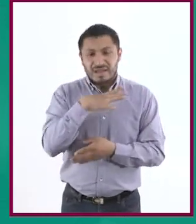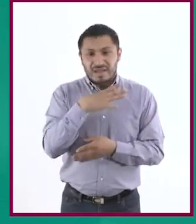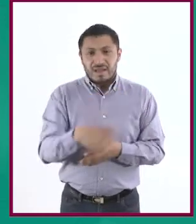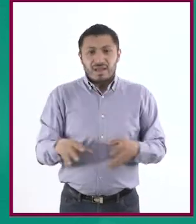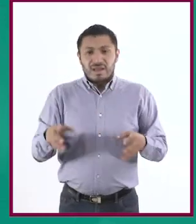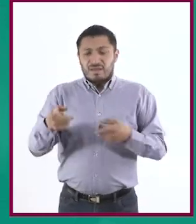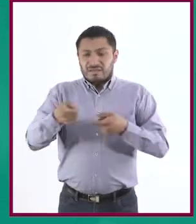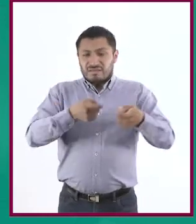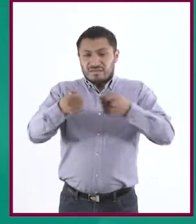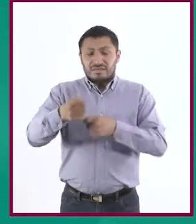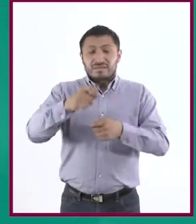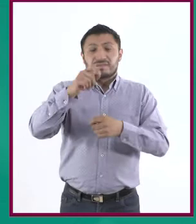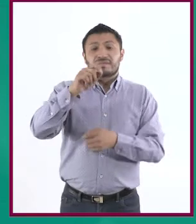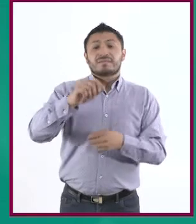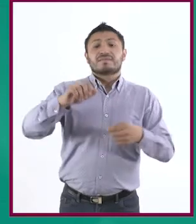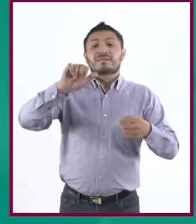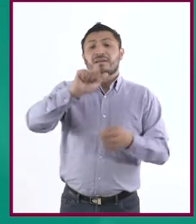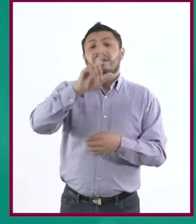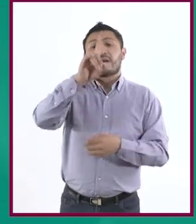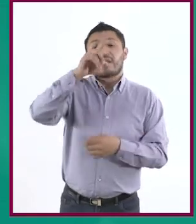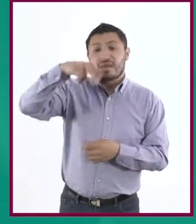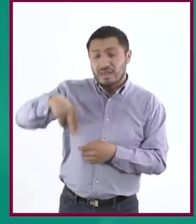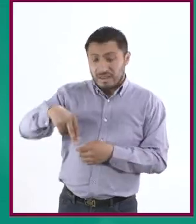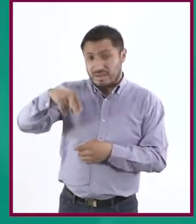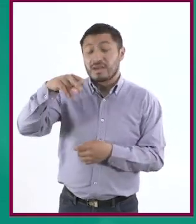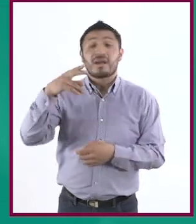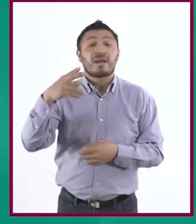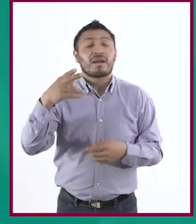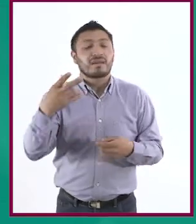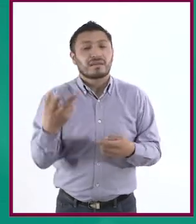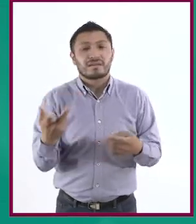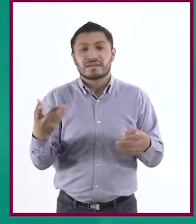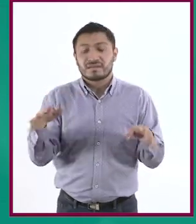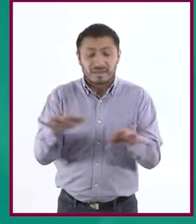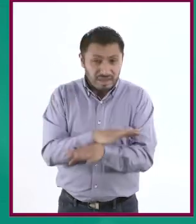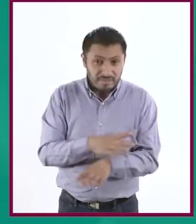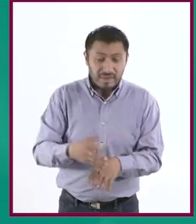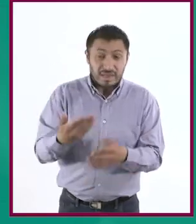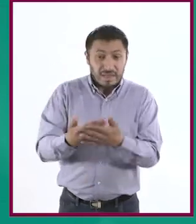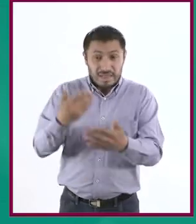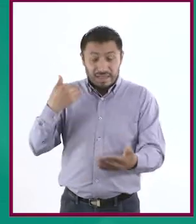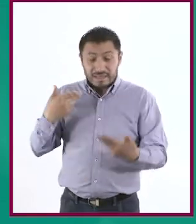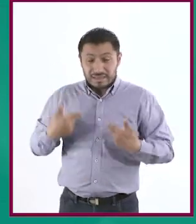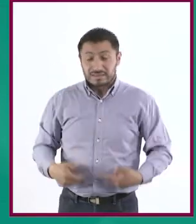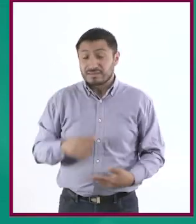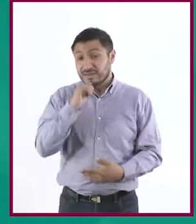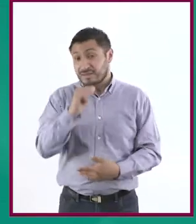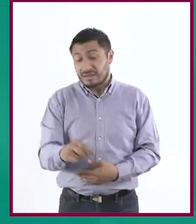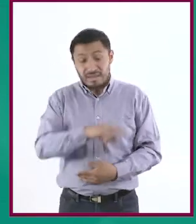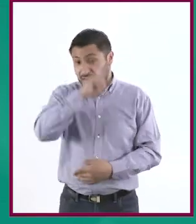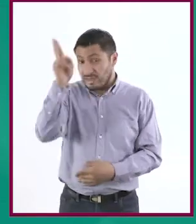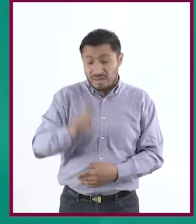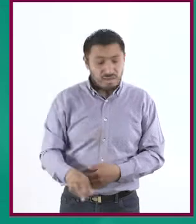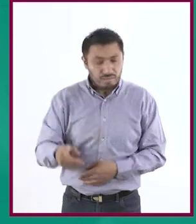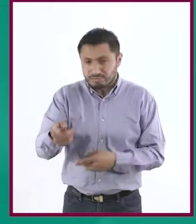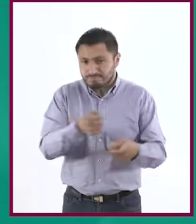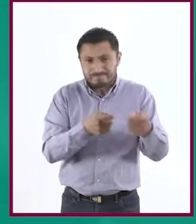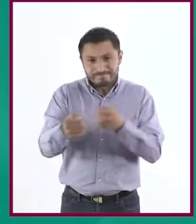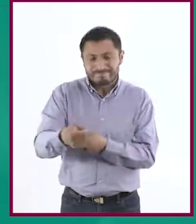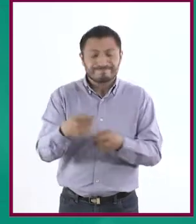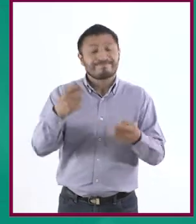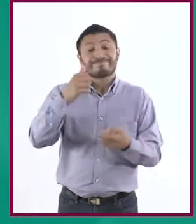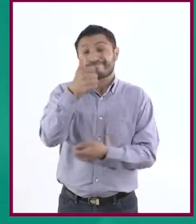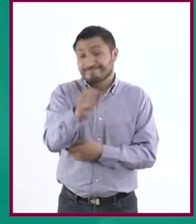una manipulación genética que no tiene, pues no tiene precedente en la historia de la humanidad. Nunca habíamos manipulado los